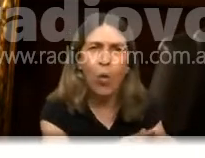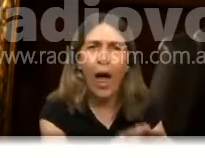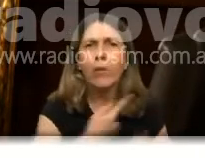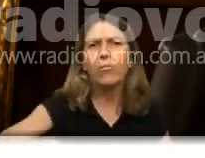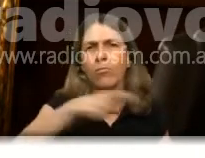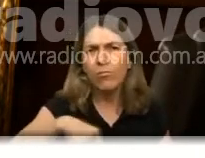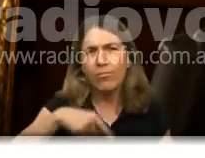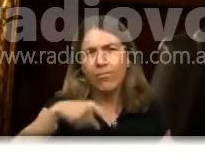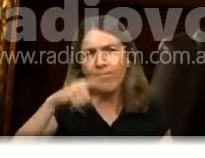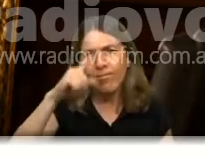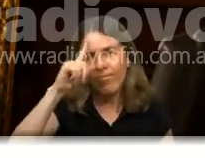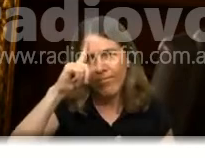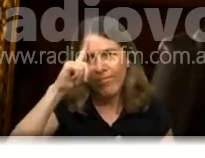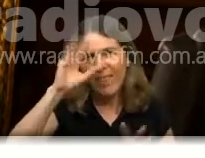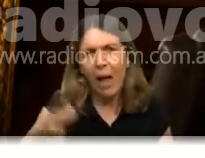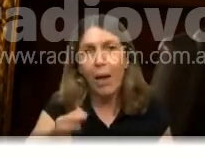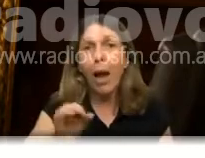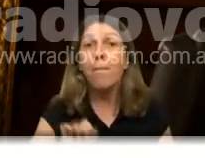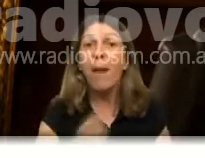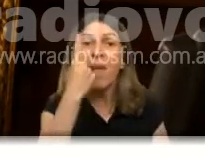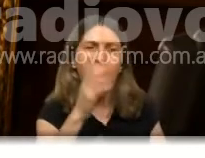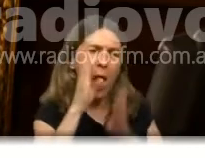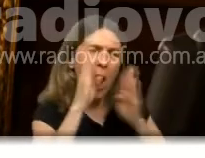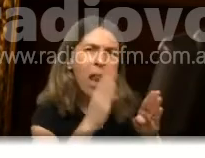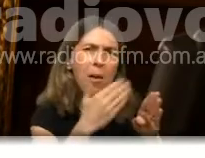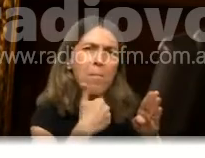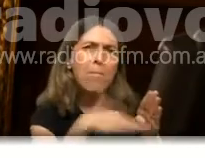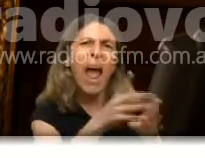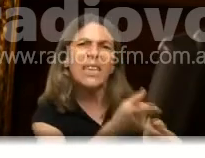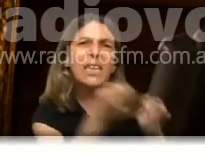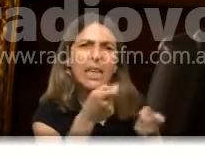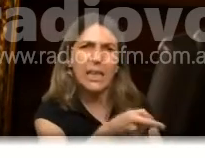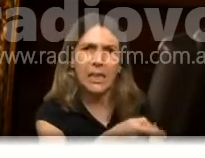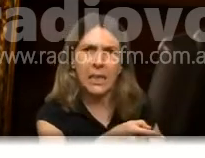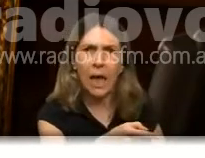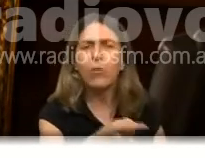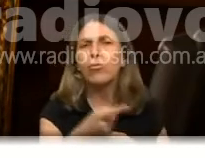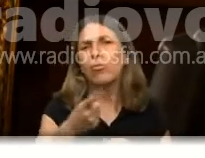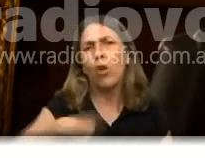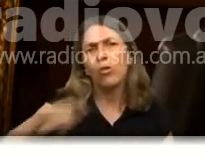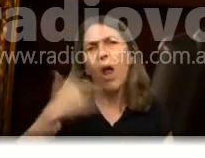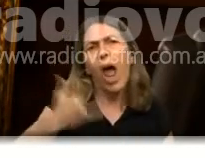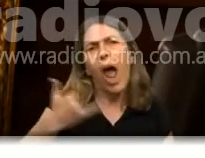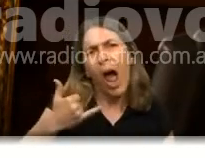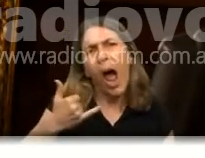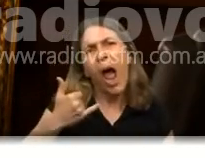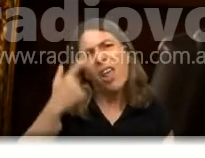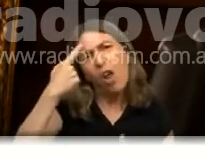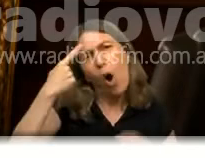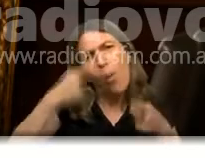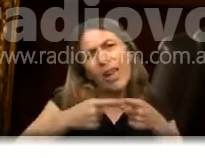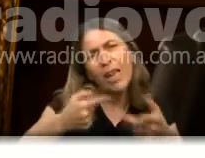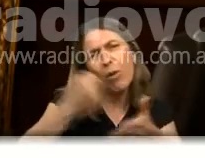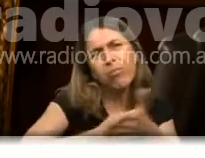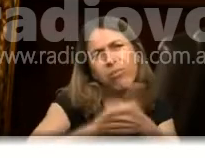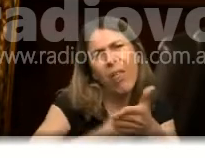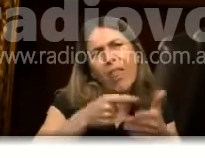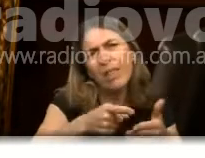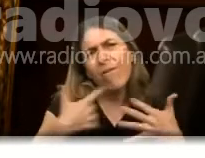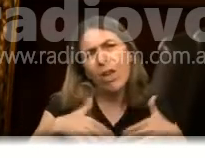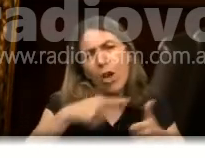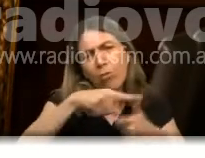primero están los últimos tenemos por delante una serie de desafíos que marcarán